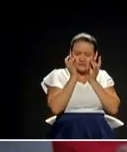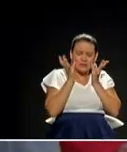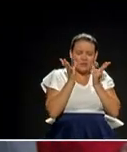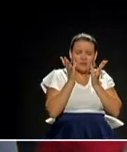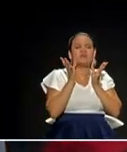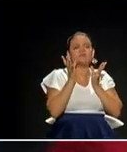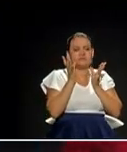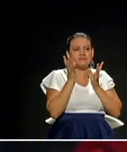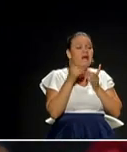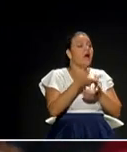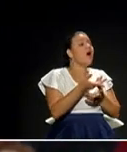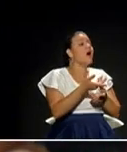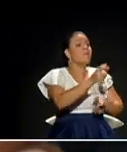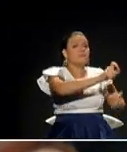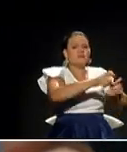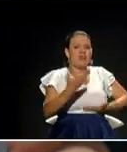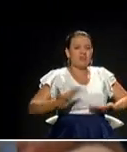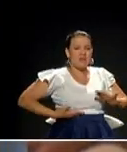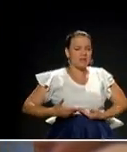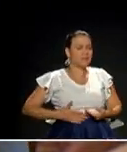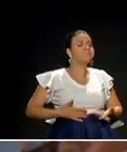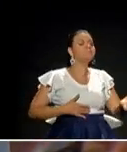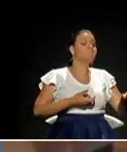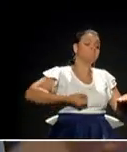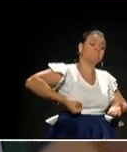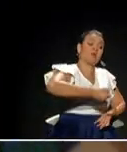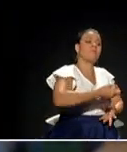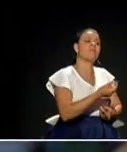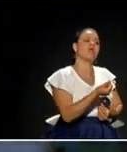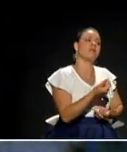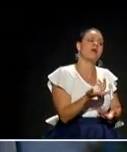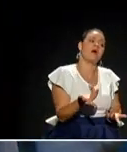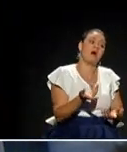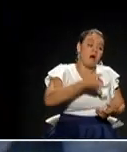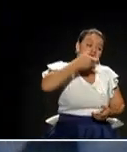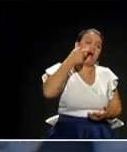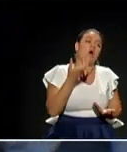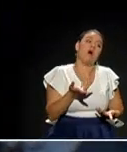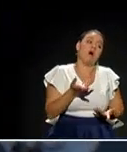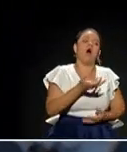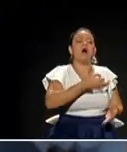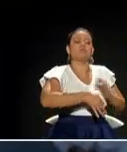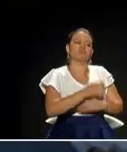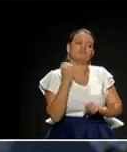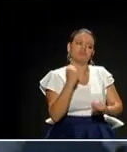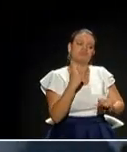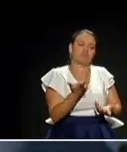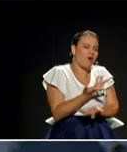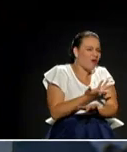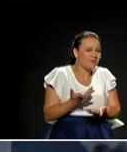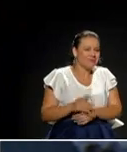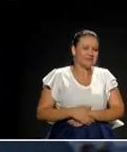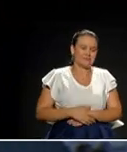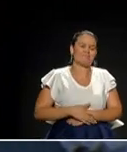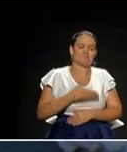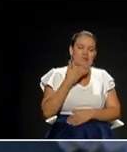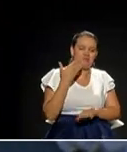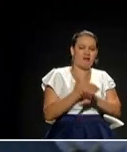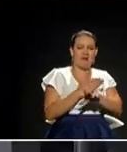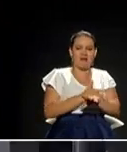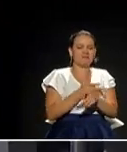pero el homicidio hay que enfrentarlo por eso nosotros estamos proponiendo e implementar una estrategia de control de armas ilegales